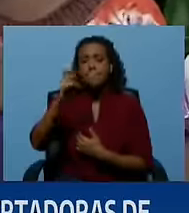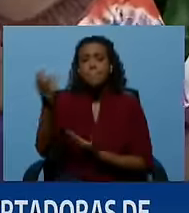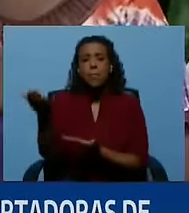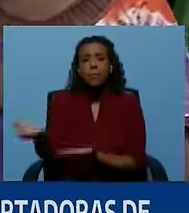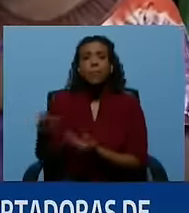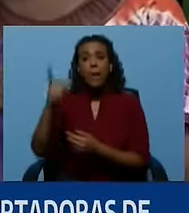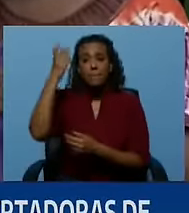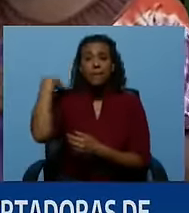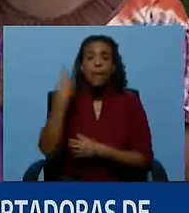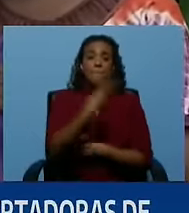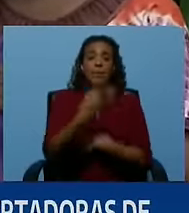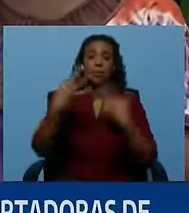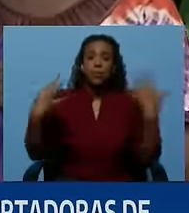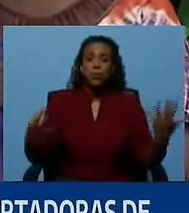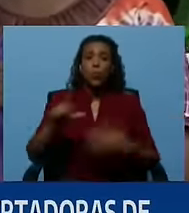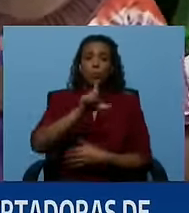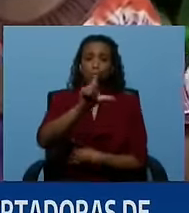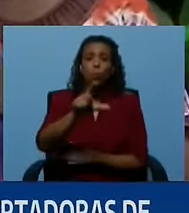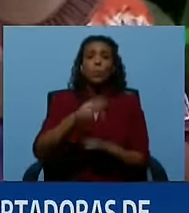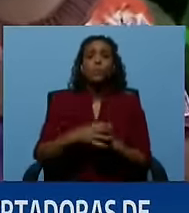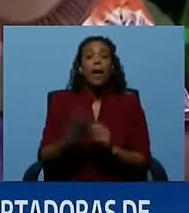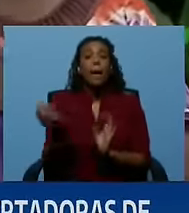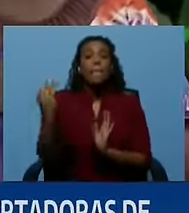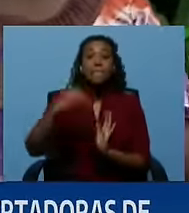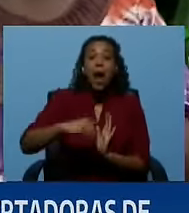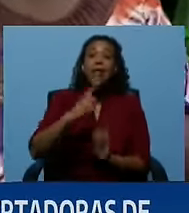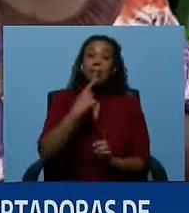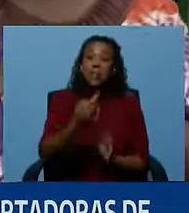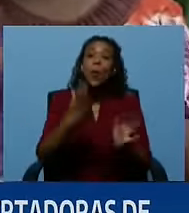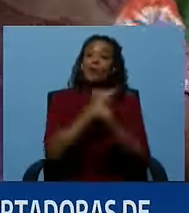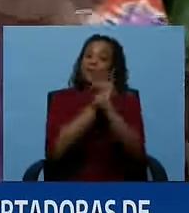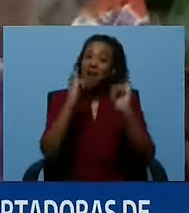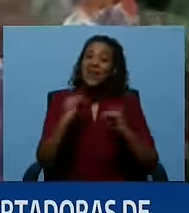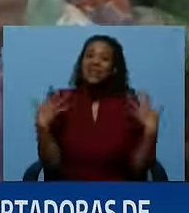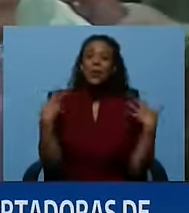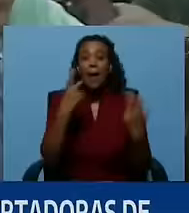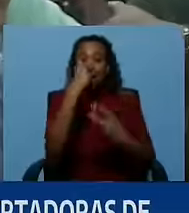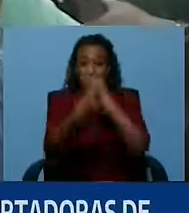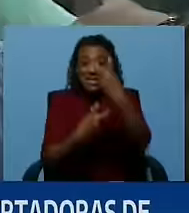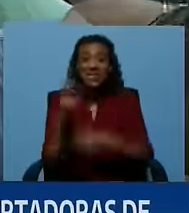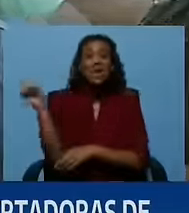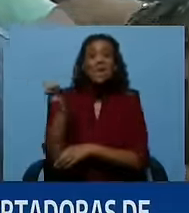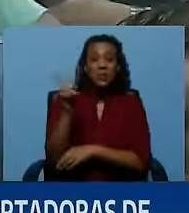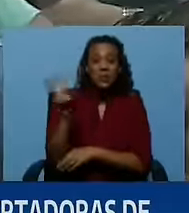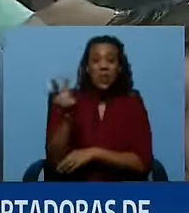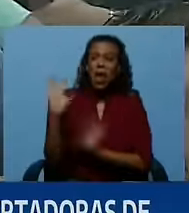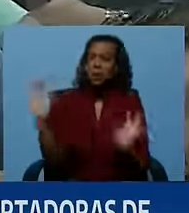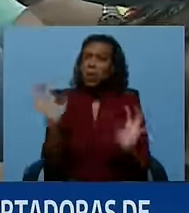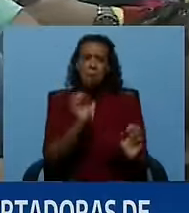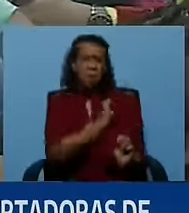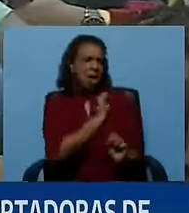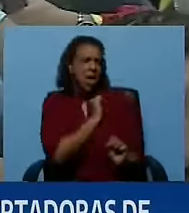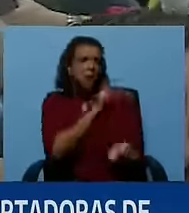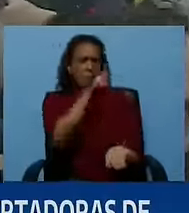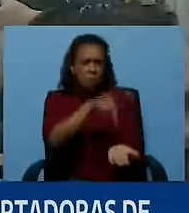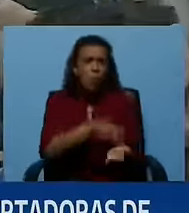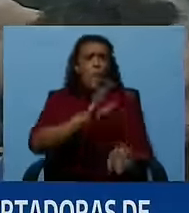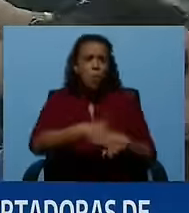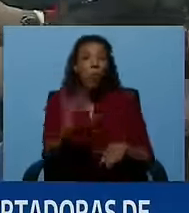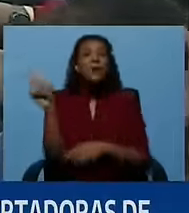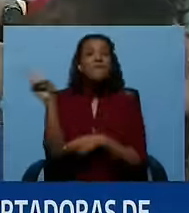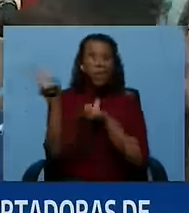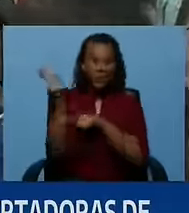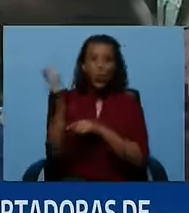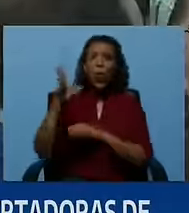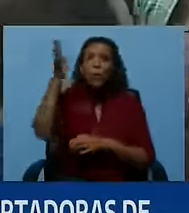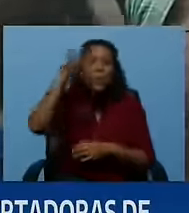nacional el pasado 28 de julio. Además, dijo que estaba feliz de visitar a nuestro país, que no tenía ningún miedo, porque Venezuela